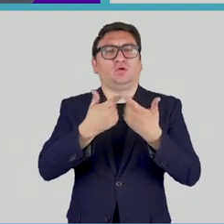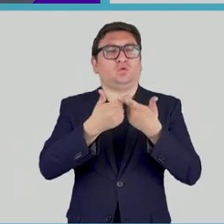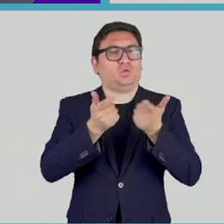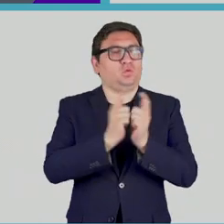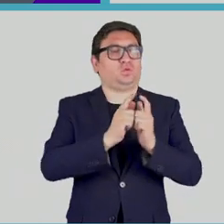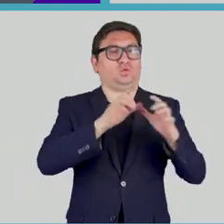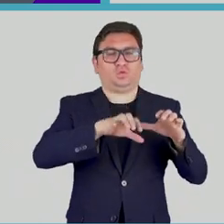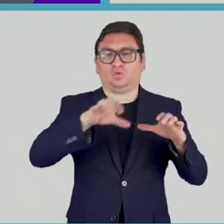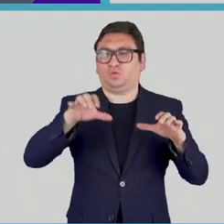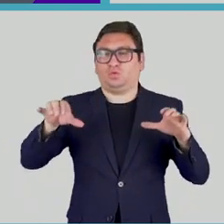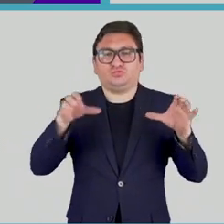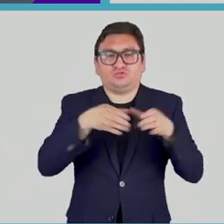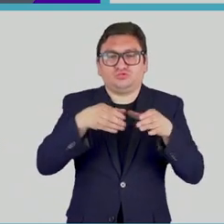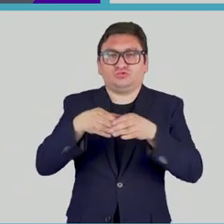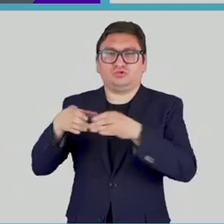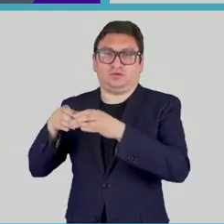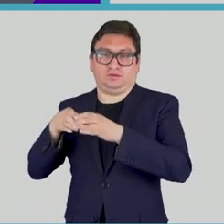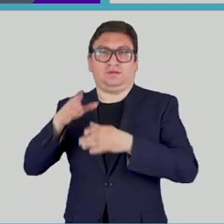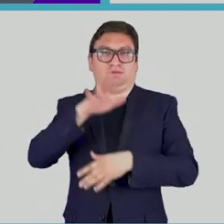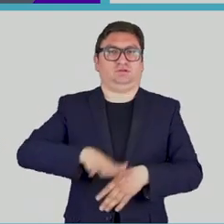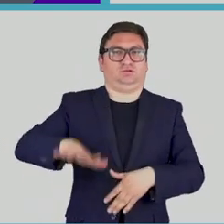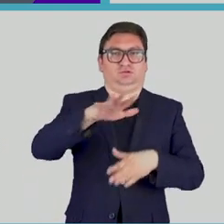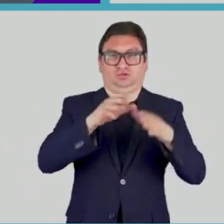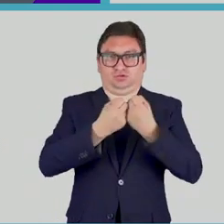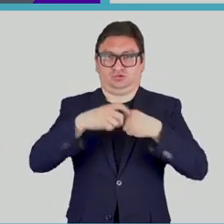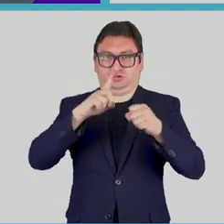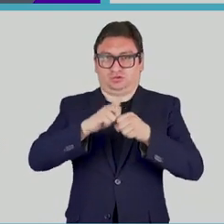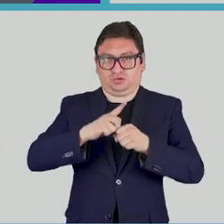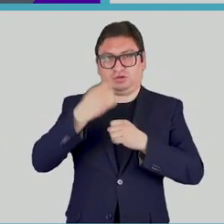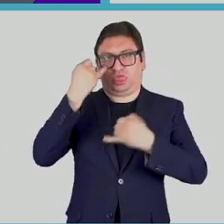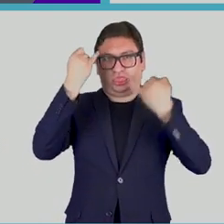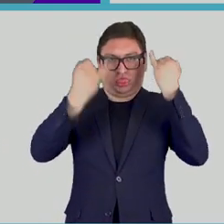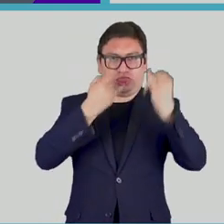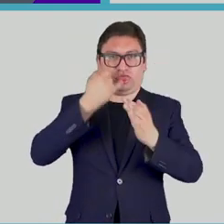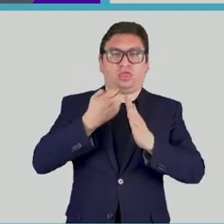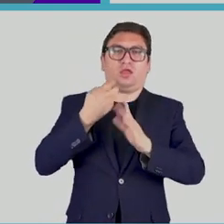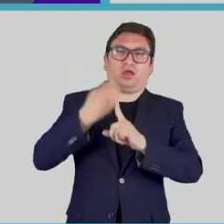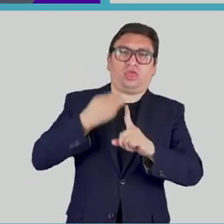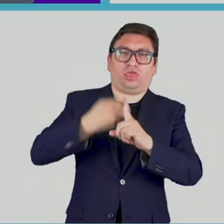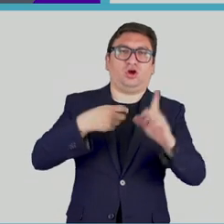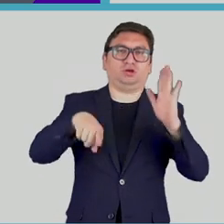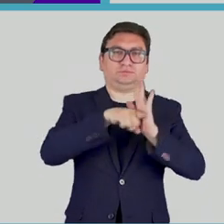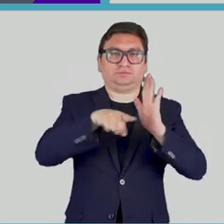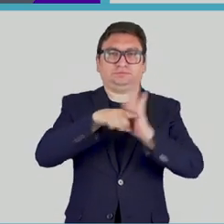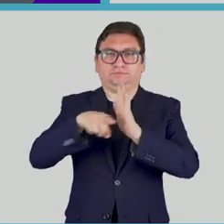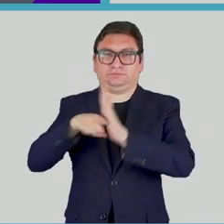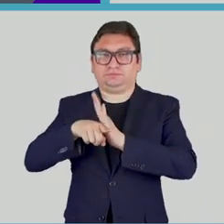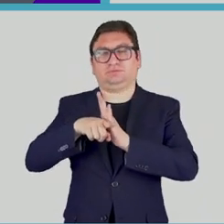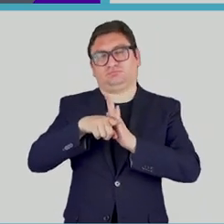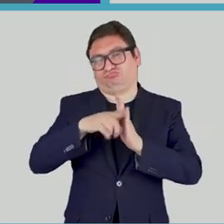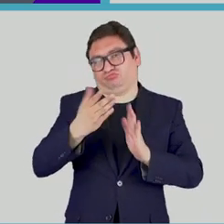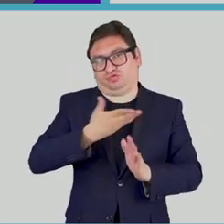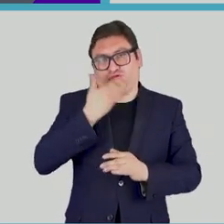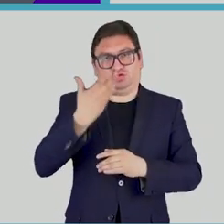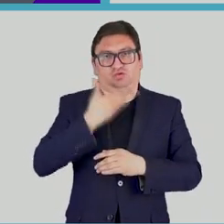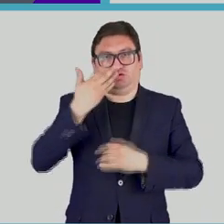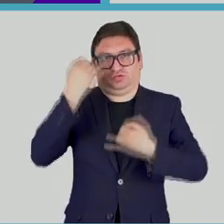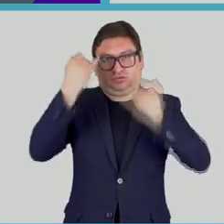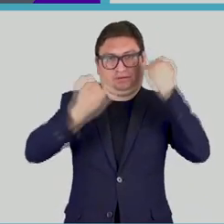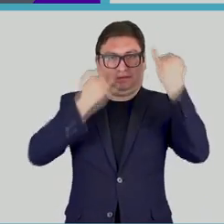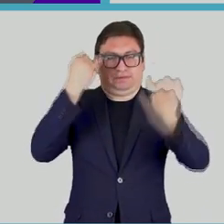grupos minorías que la sociedad los estereotipos los prejuicios y muchas construcciones